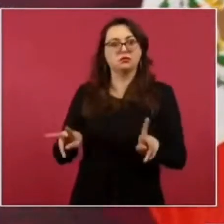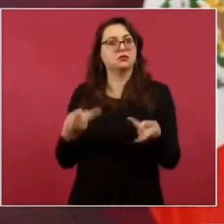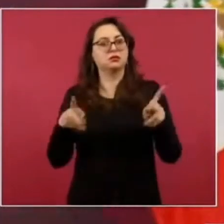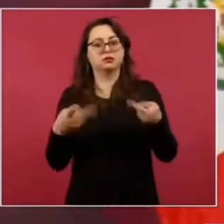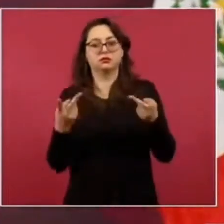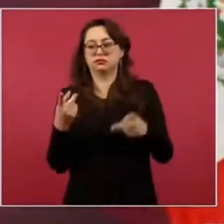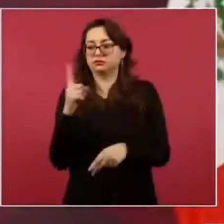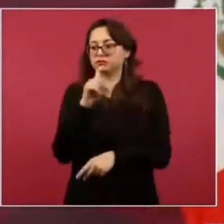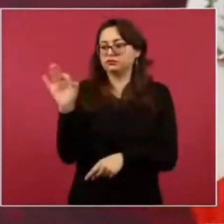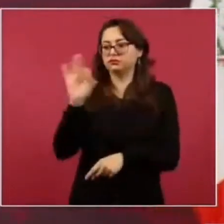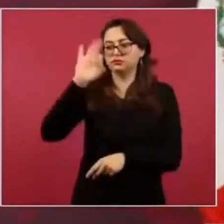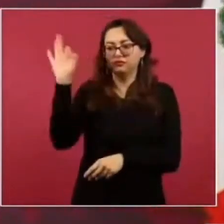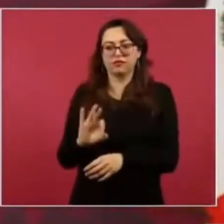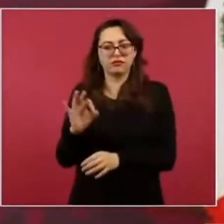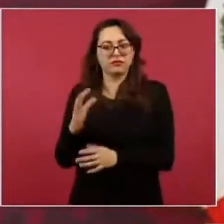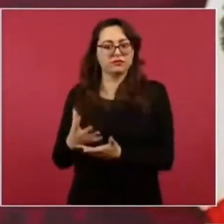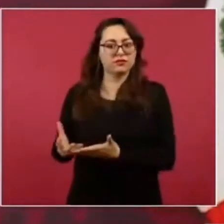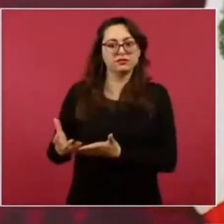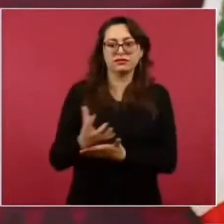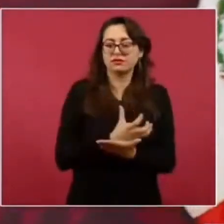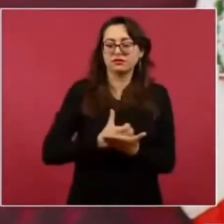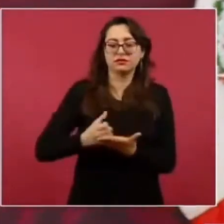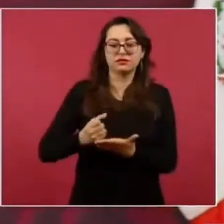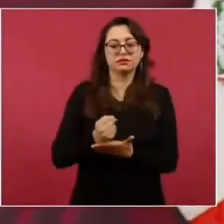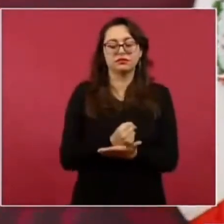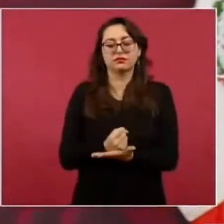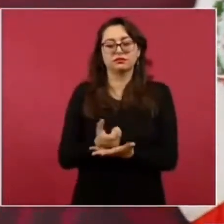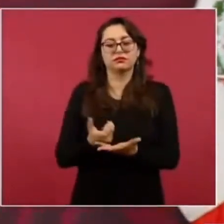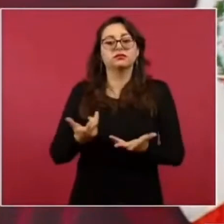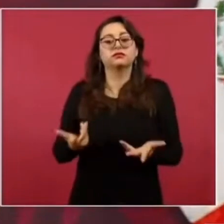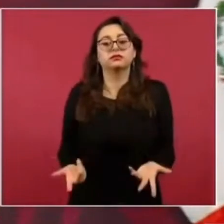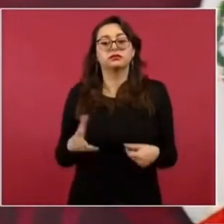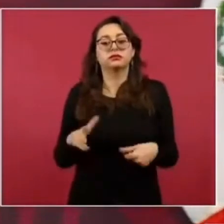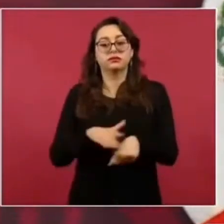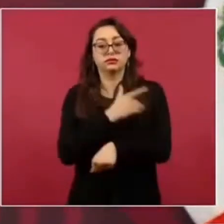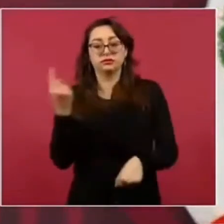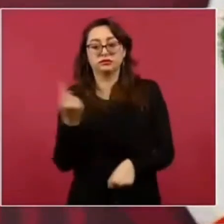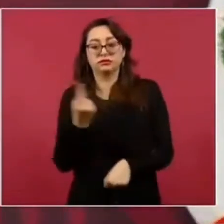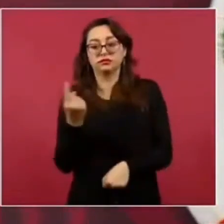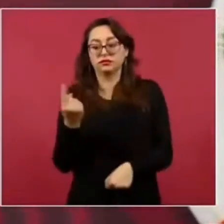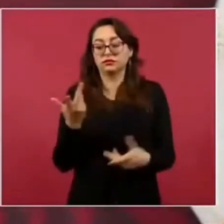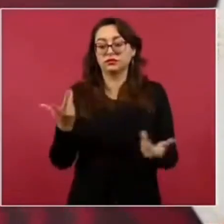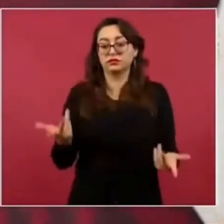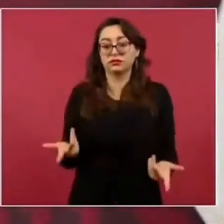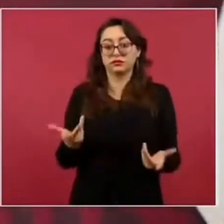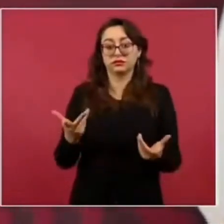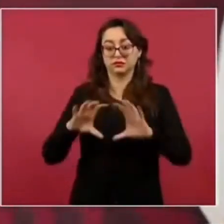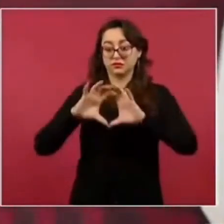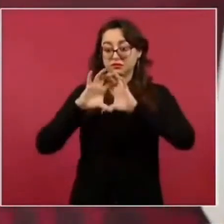Entonces, extraer un barril de petróleo, por muy caro,